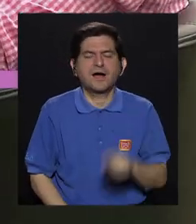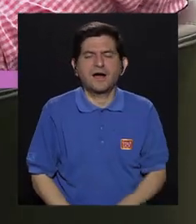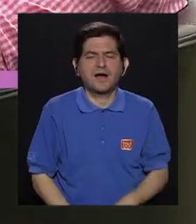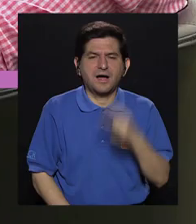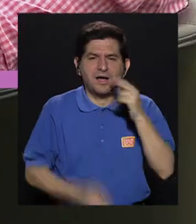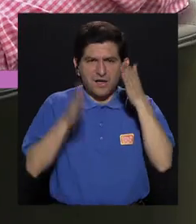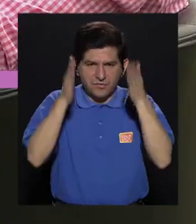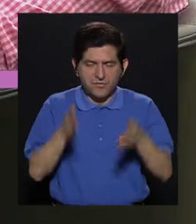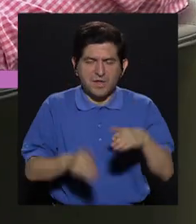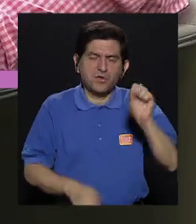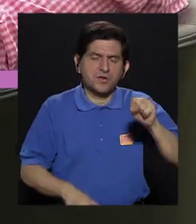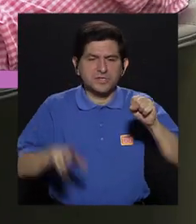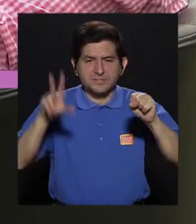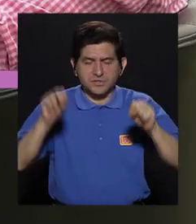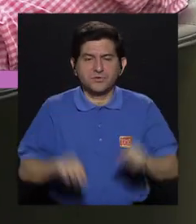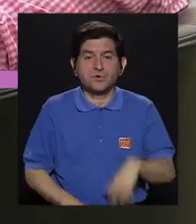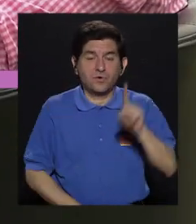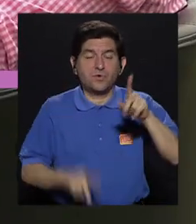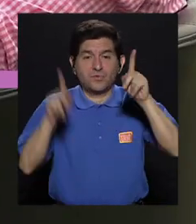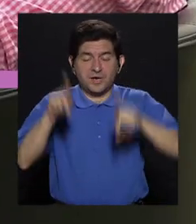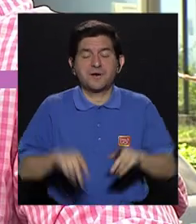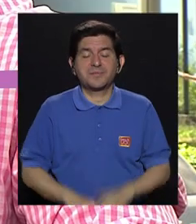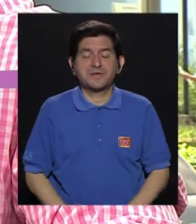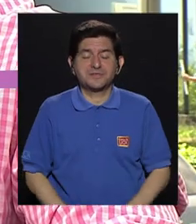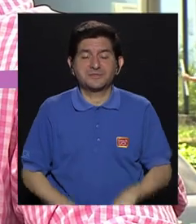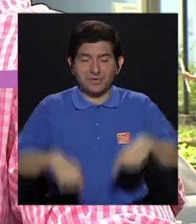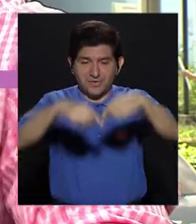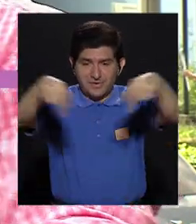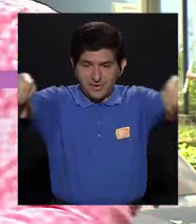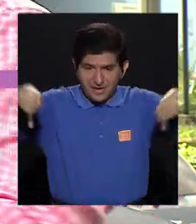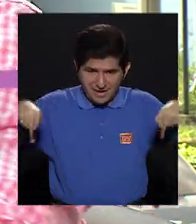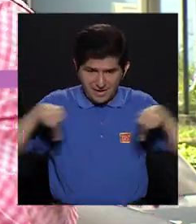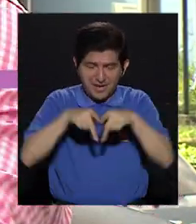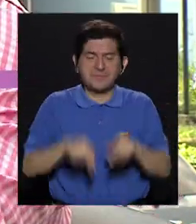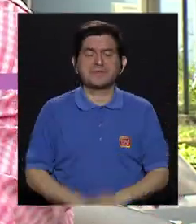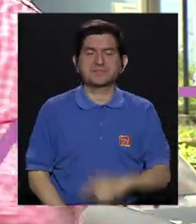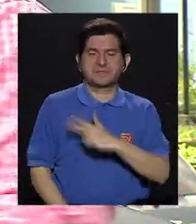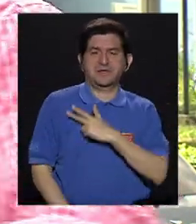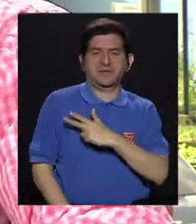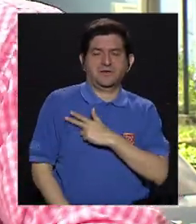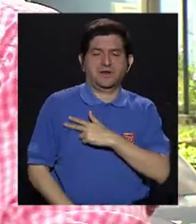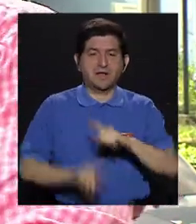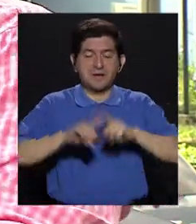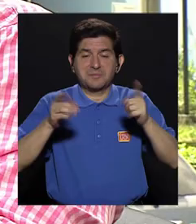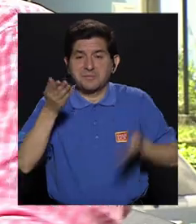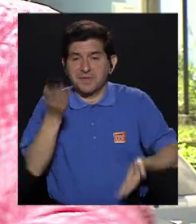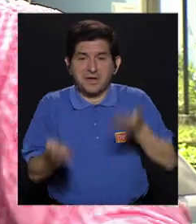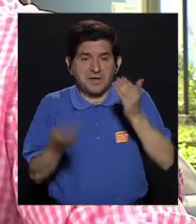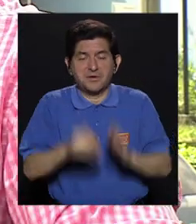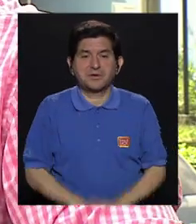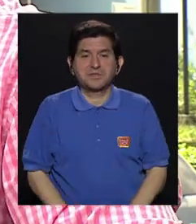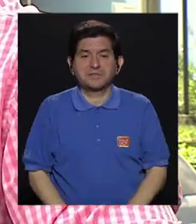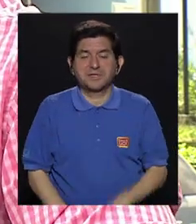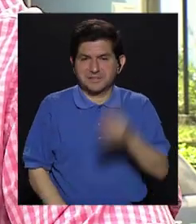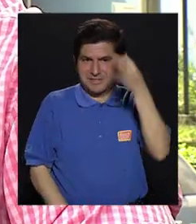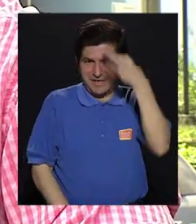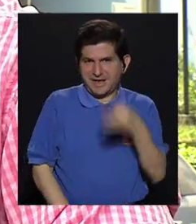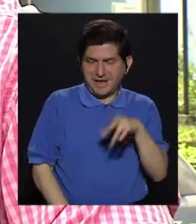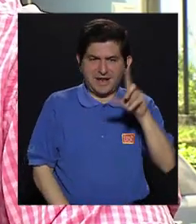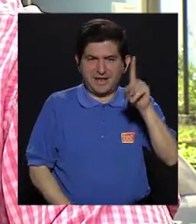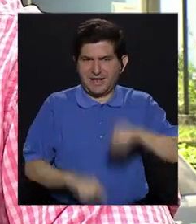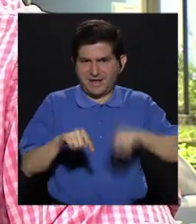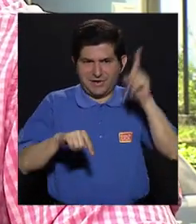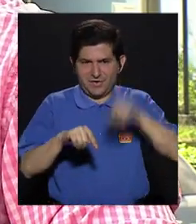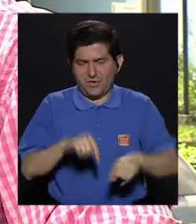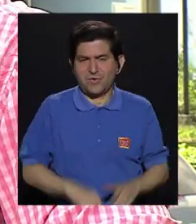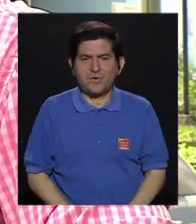una piscina que una persona se orinaba dentro y que no iba a ser alcanzado por,